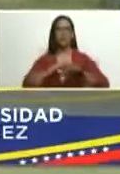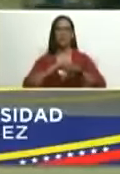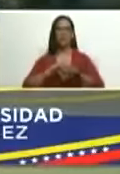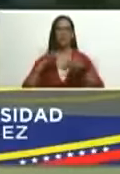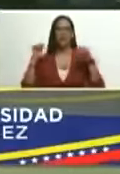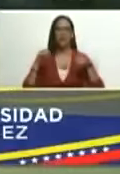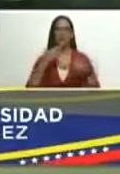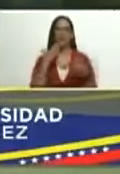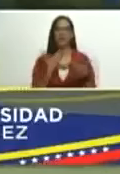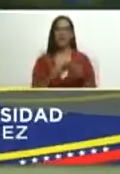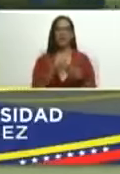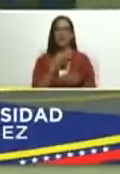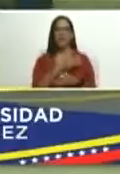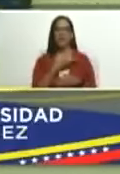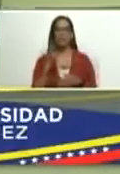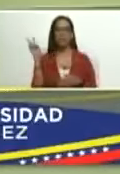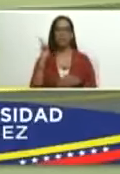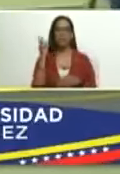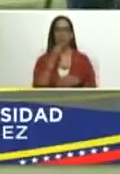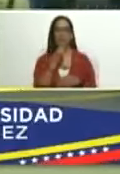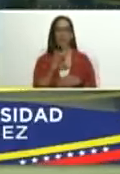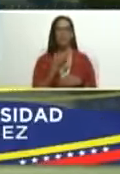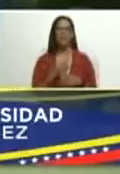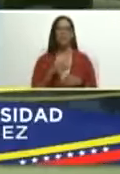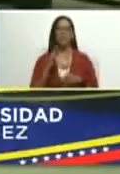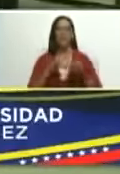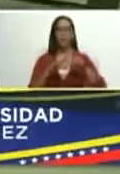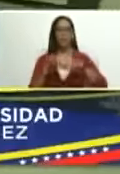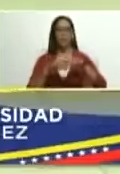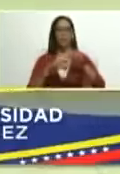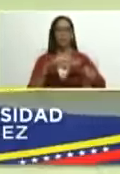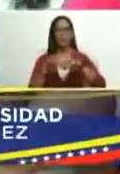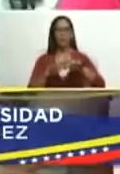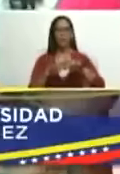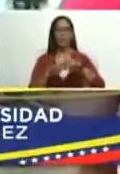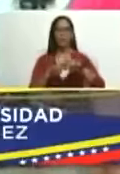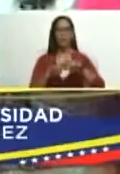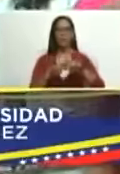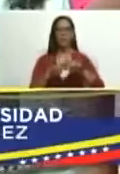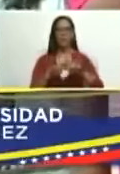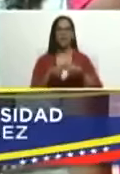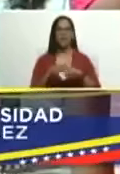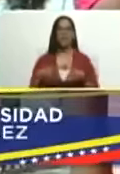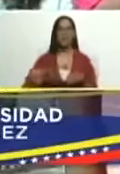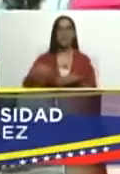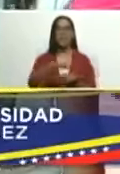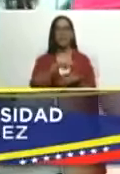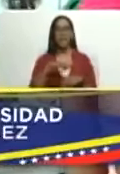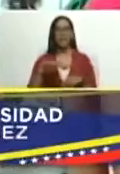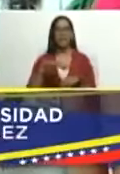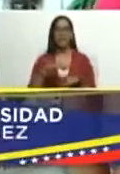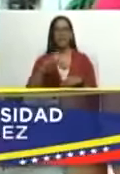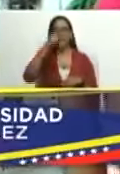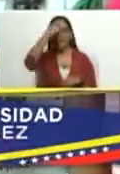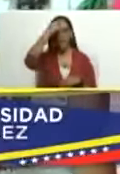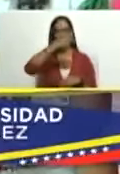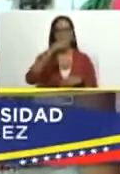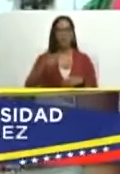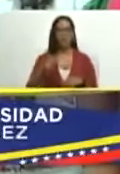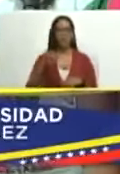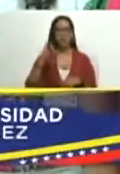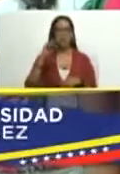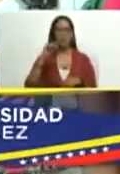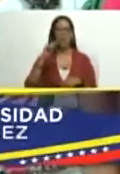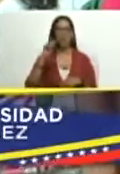gracias a la Misión Venezuela Bella, hemos construido la plazoleta en la población de Inotú,